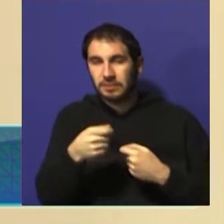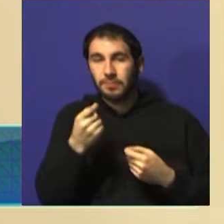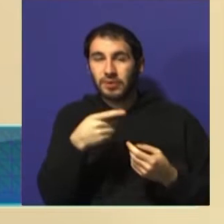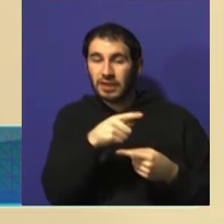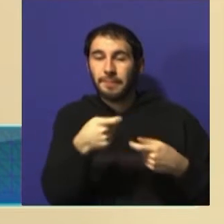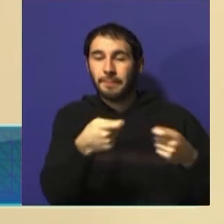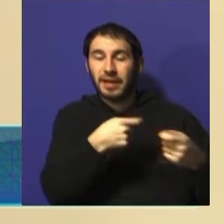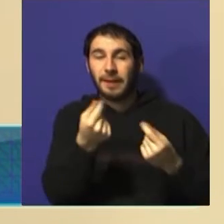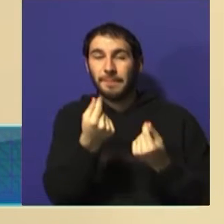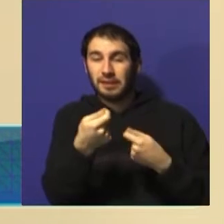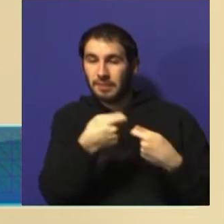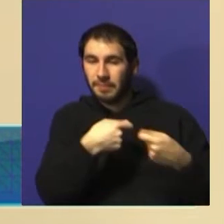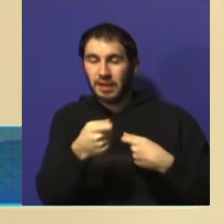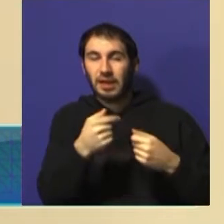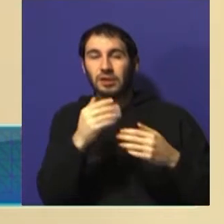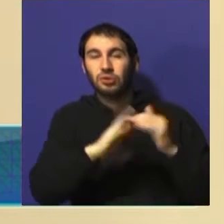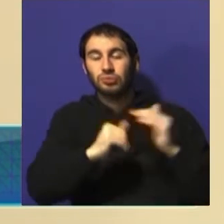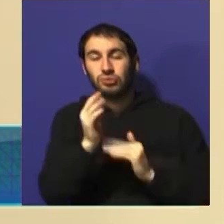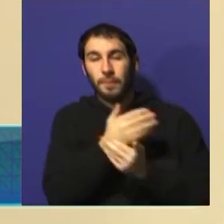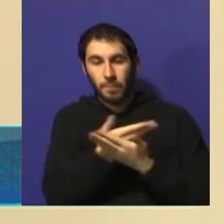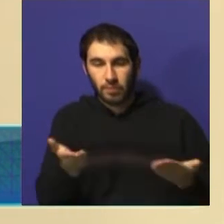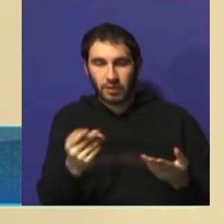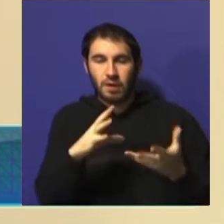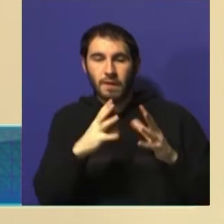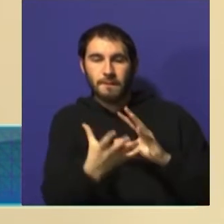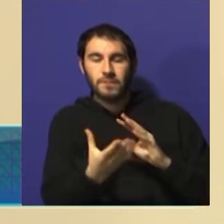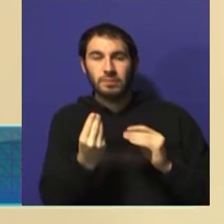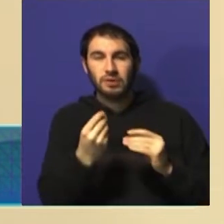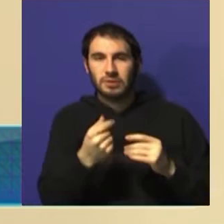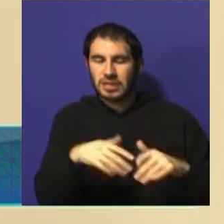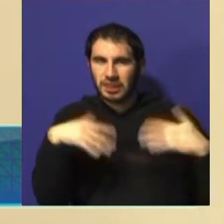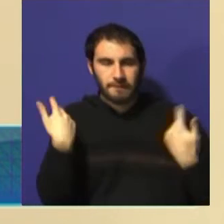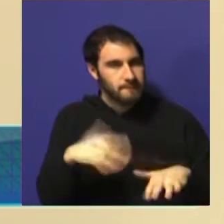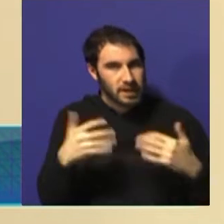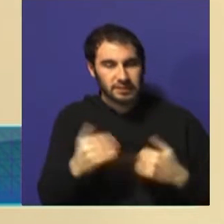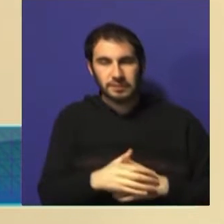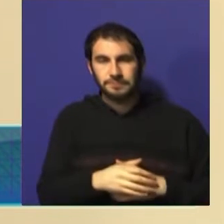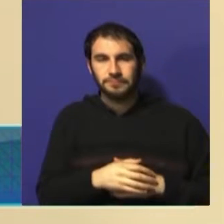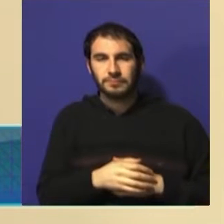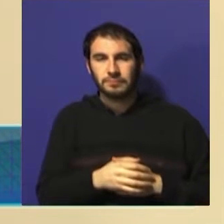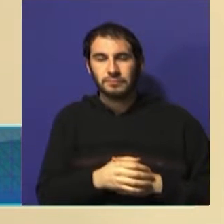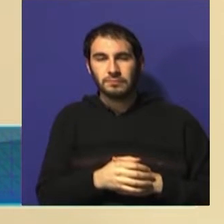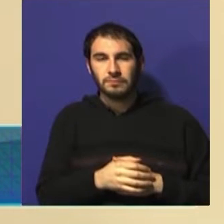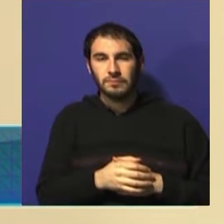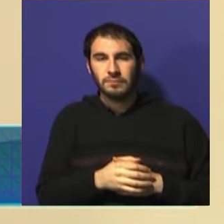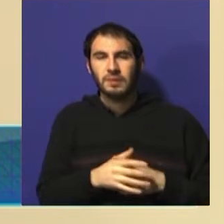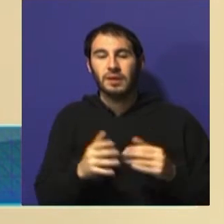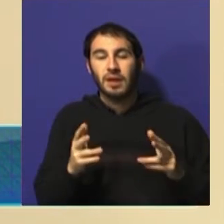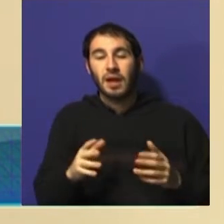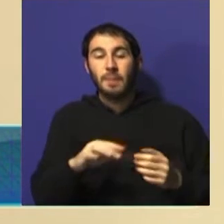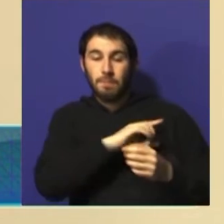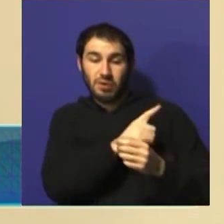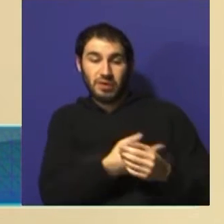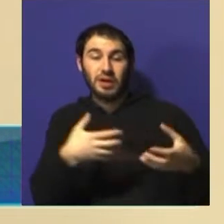manejaba la plata de la obra pública y lo hacía de una manera áspera, muy áspera. Y lógicamente que dentro de la estructura